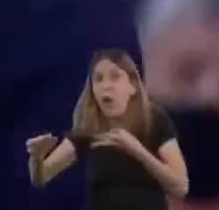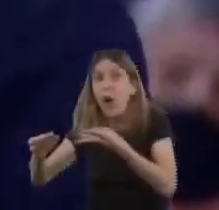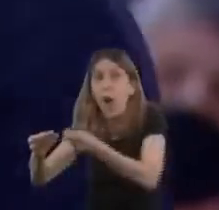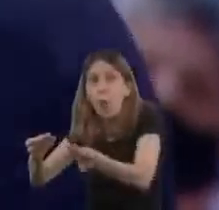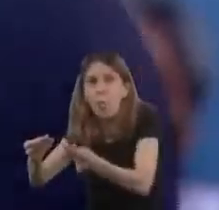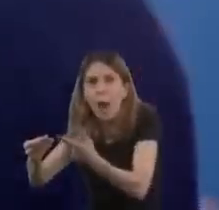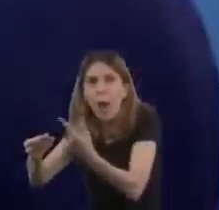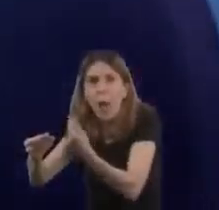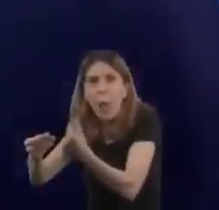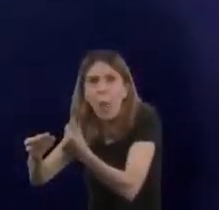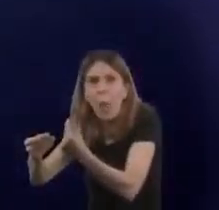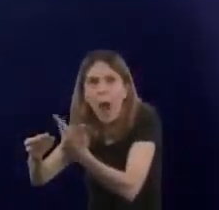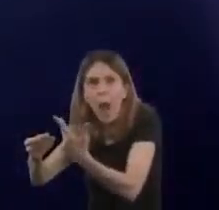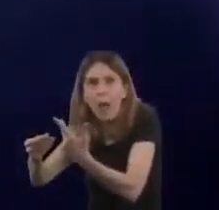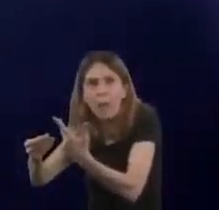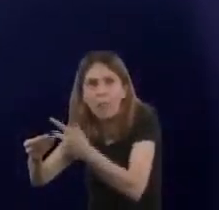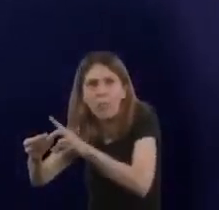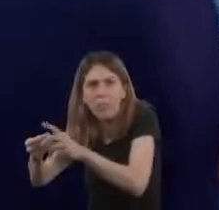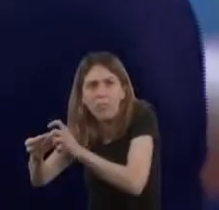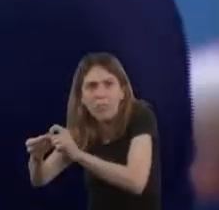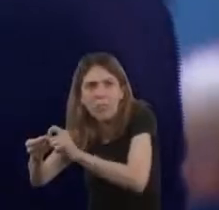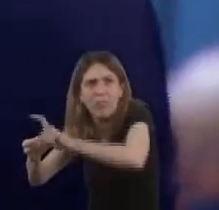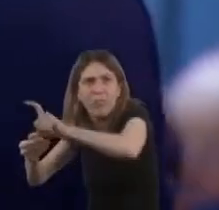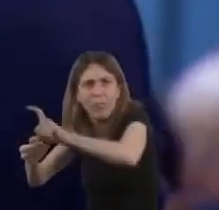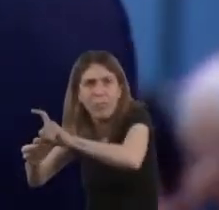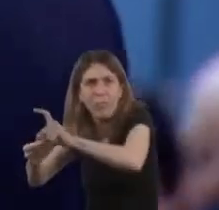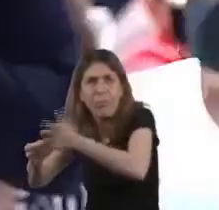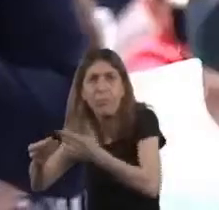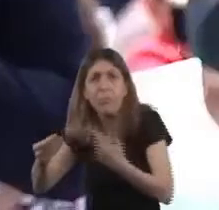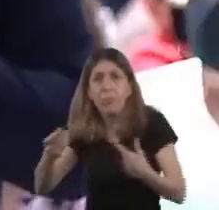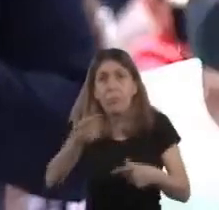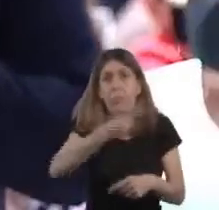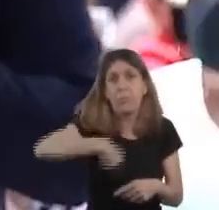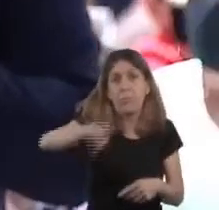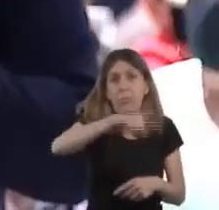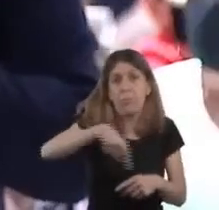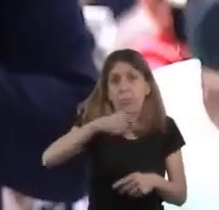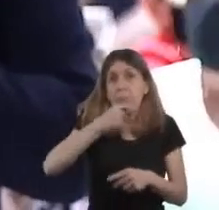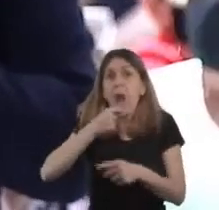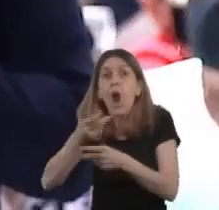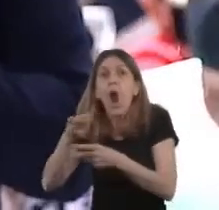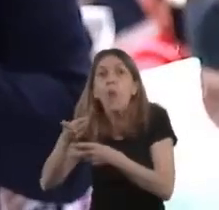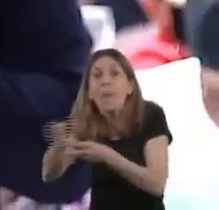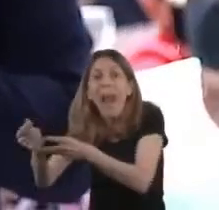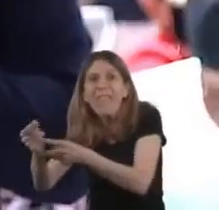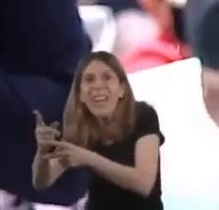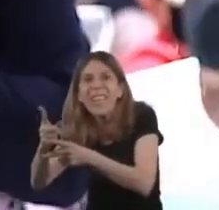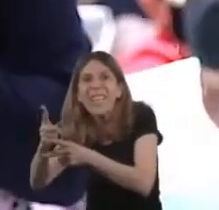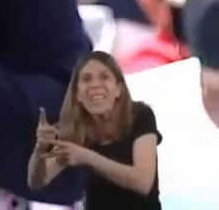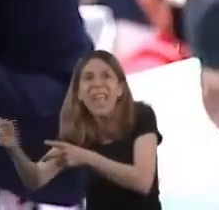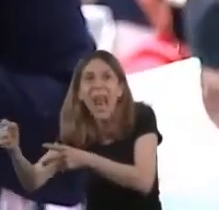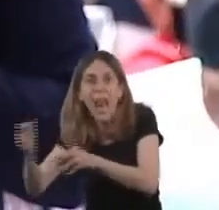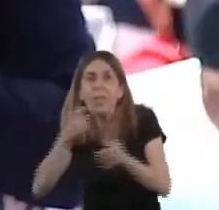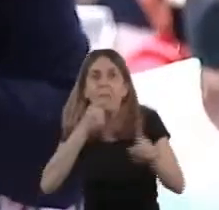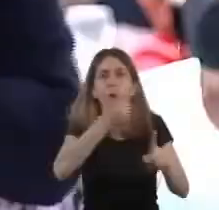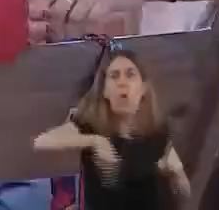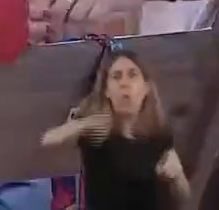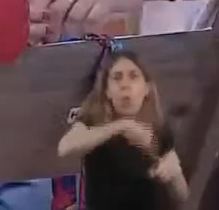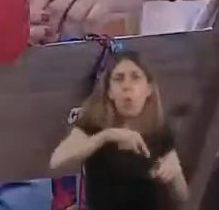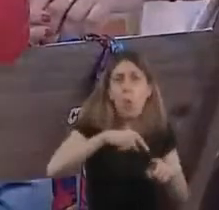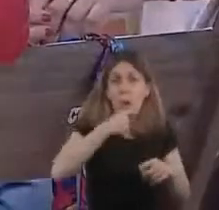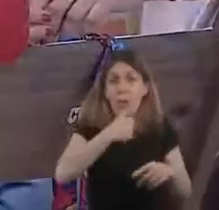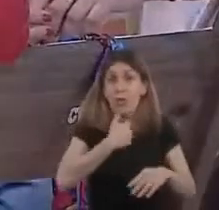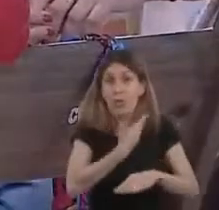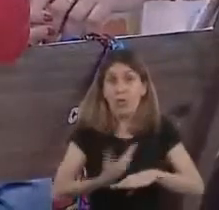asumí, ustedes con los mismos 100 pesos compraban solo 80 pesos en mercadería. Habían perdido 20 pesos